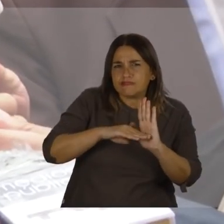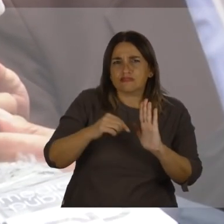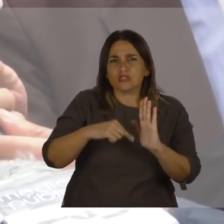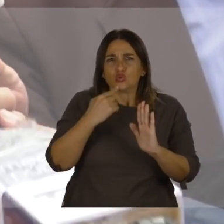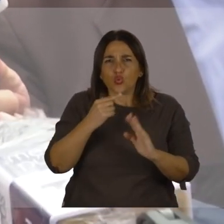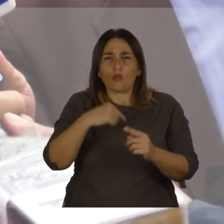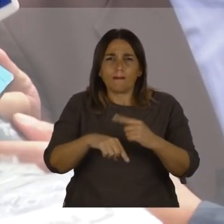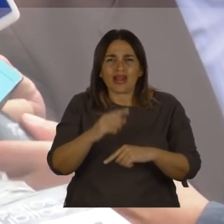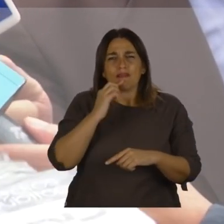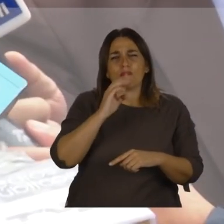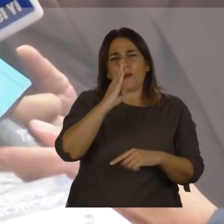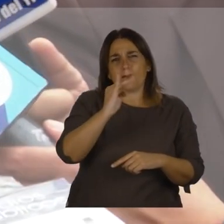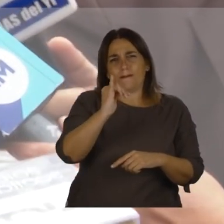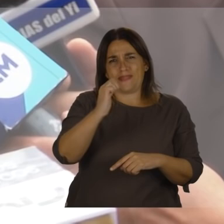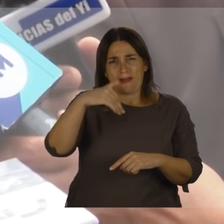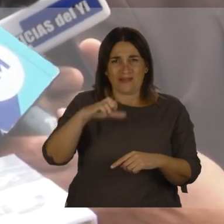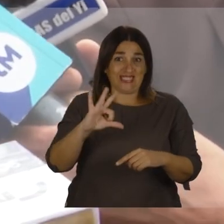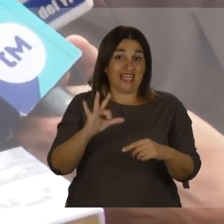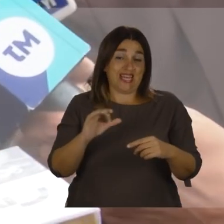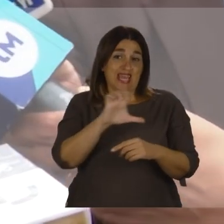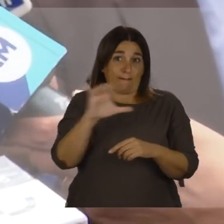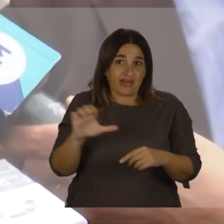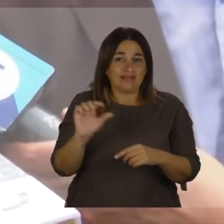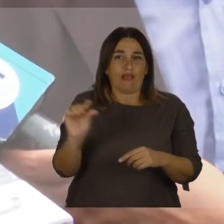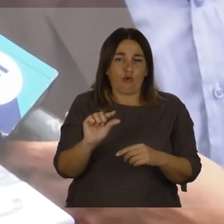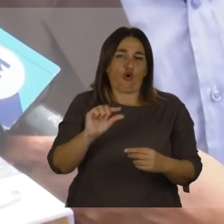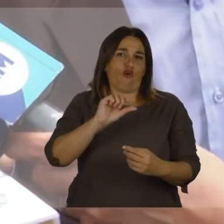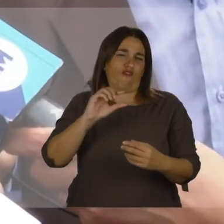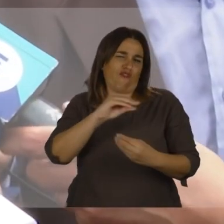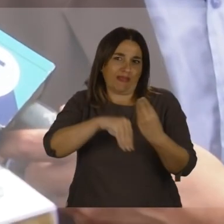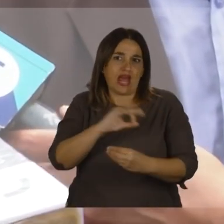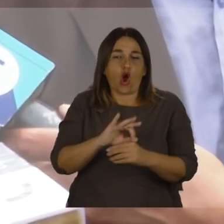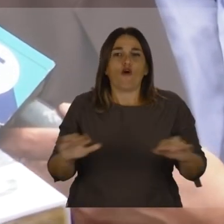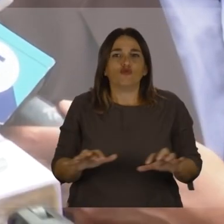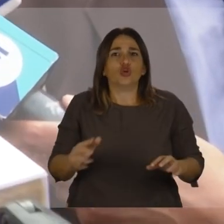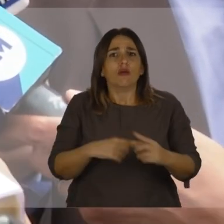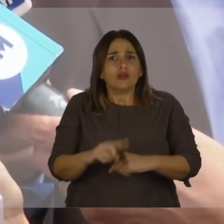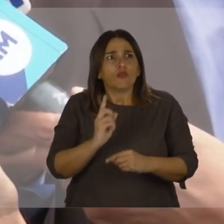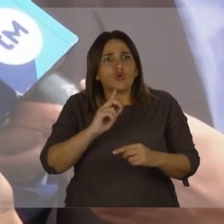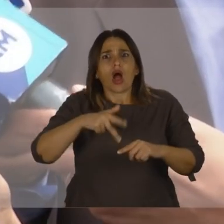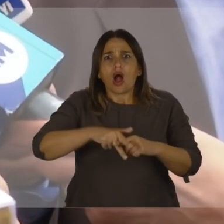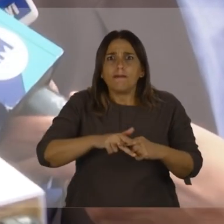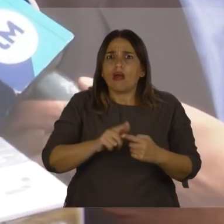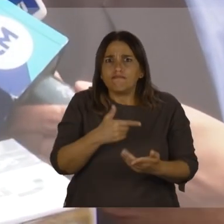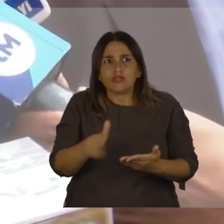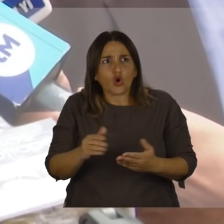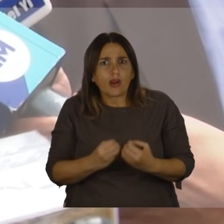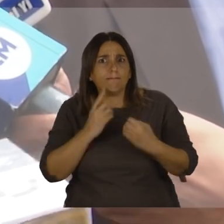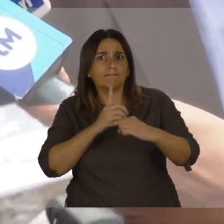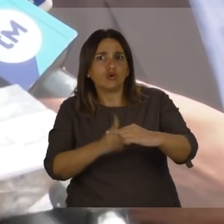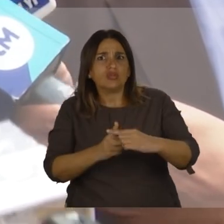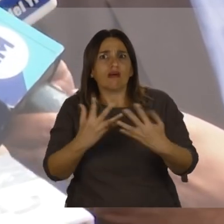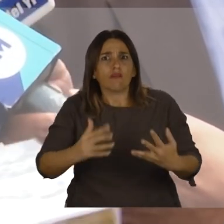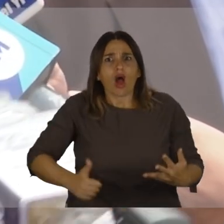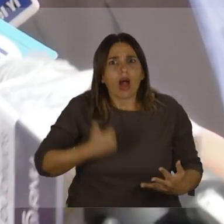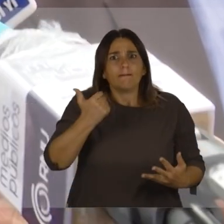respecto a las pequeñas y medianas empresas, que no han llegado a conocimiento de la gente. Entonces son herramientas que son buenas y